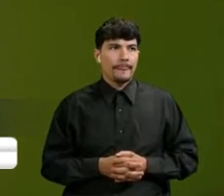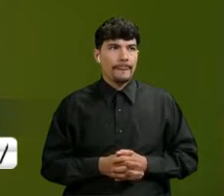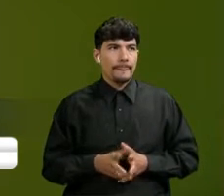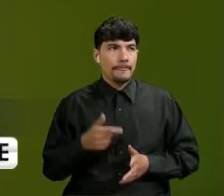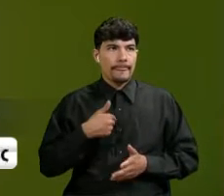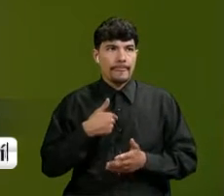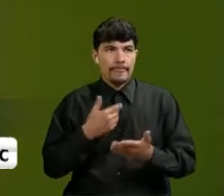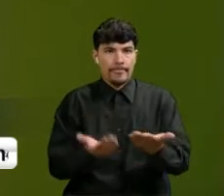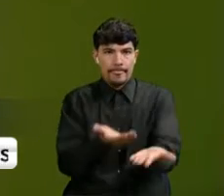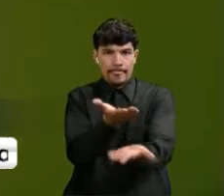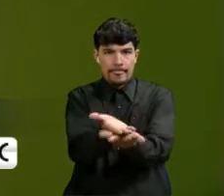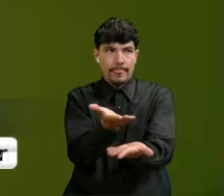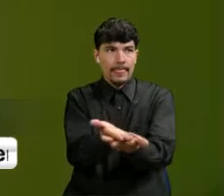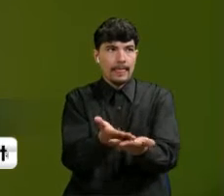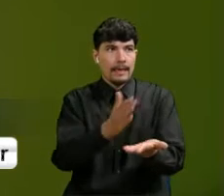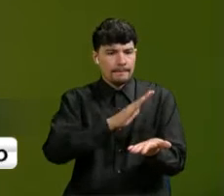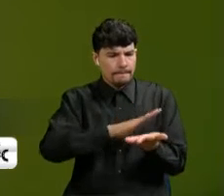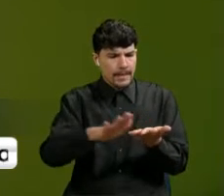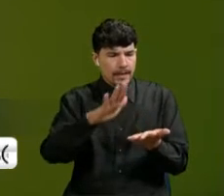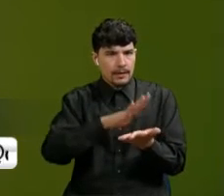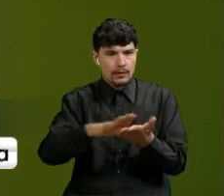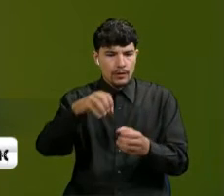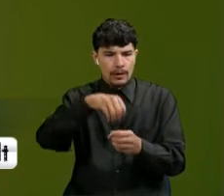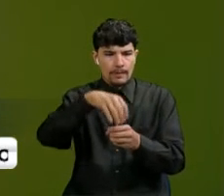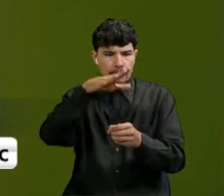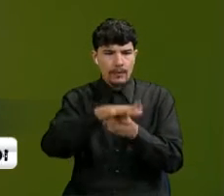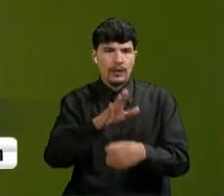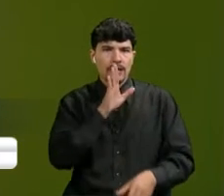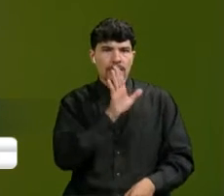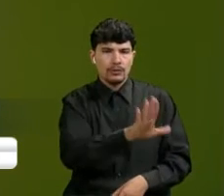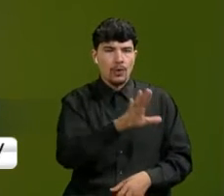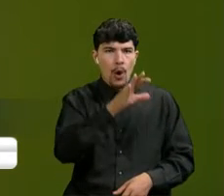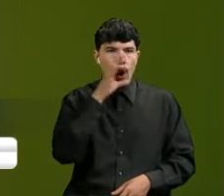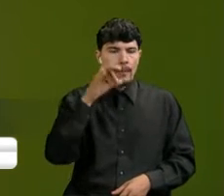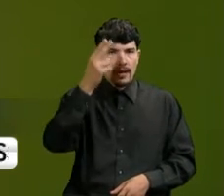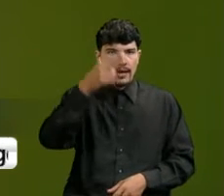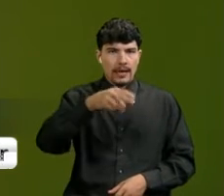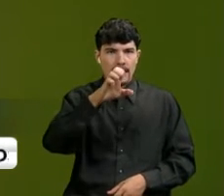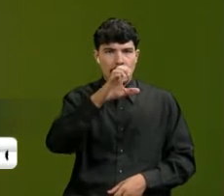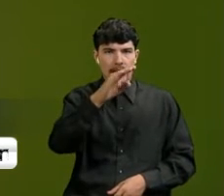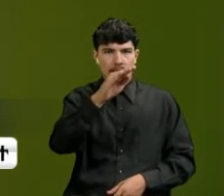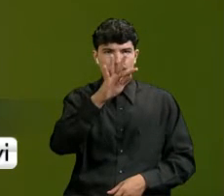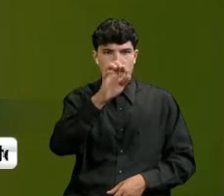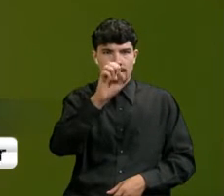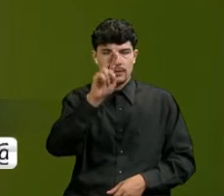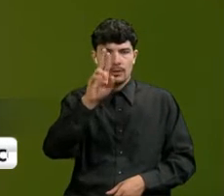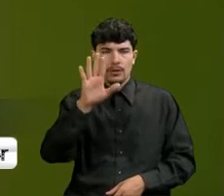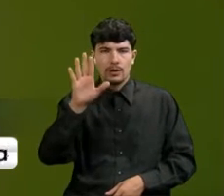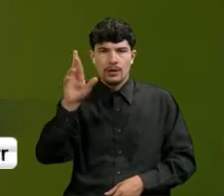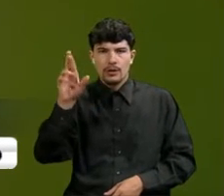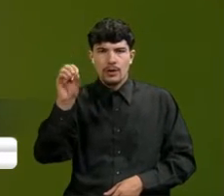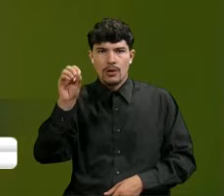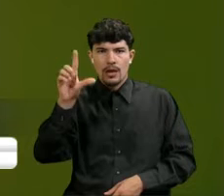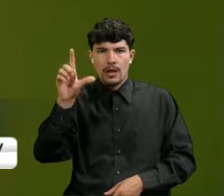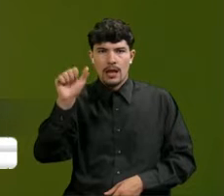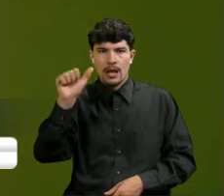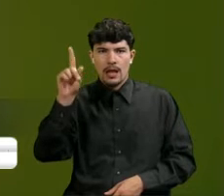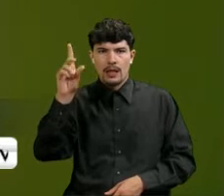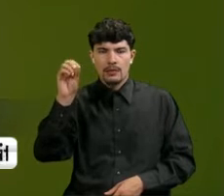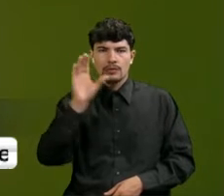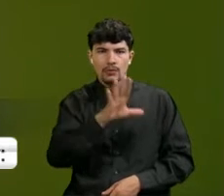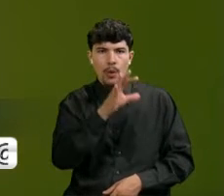disculpas públicas aitor rolando noriega leal sub contralor municipal de